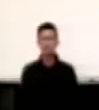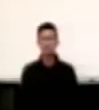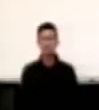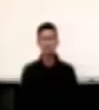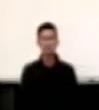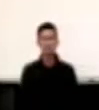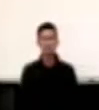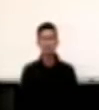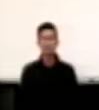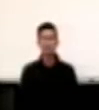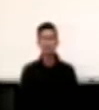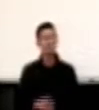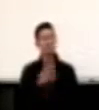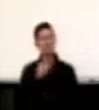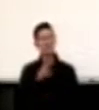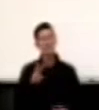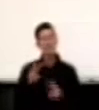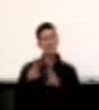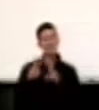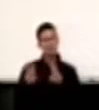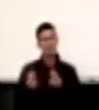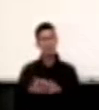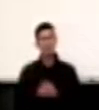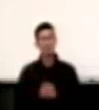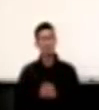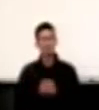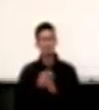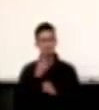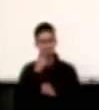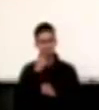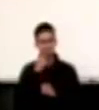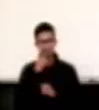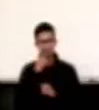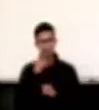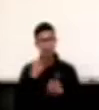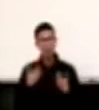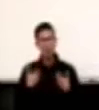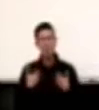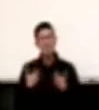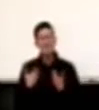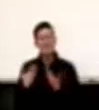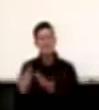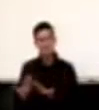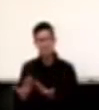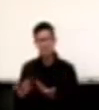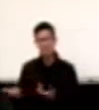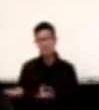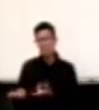pregunta sobre el tema de la confianza en los partidos políticos, cómo recuperar la confianza